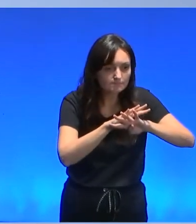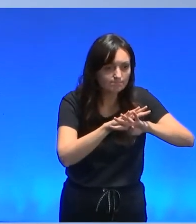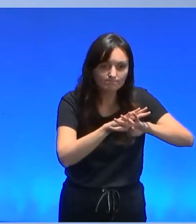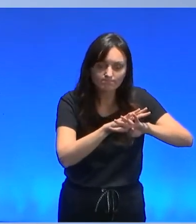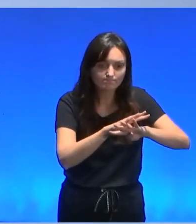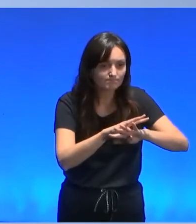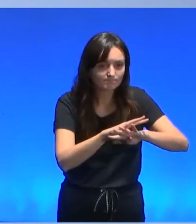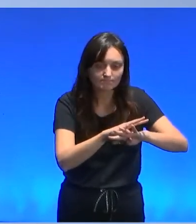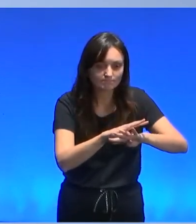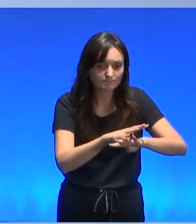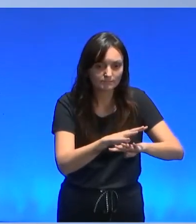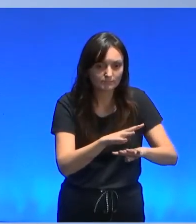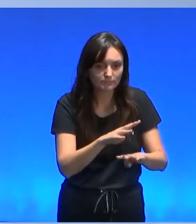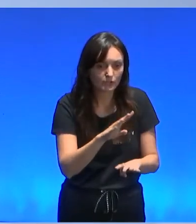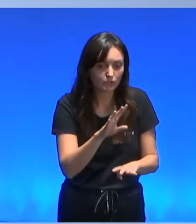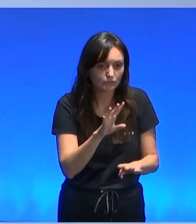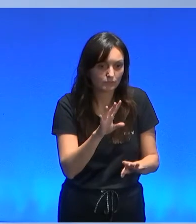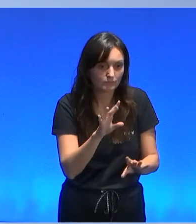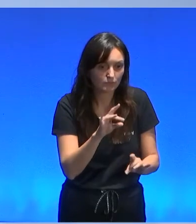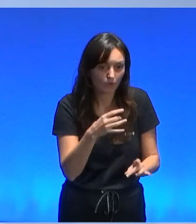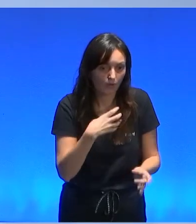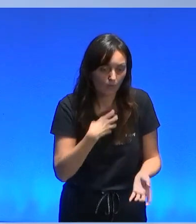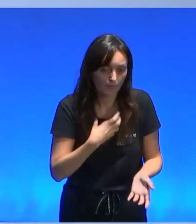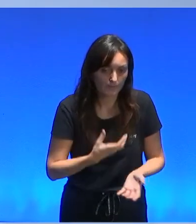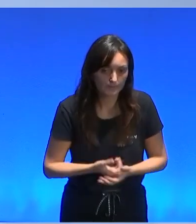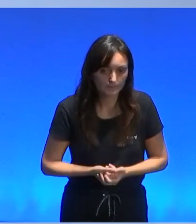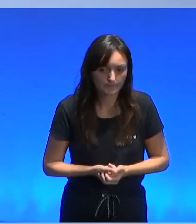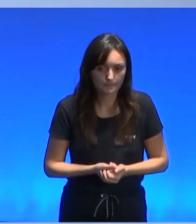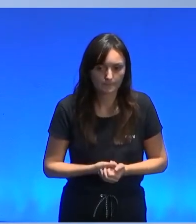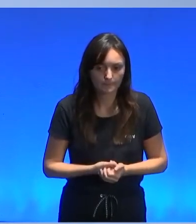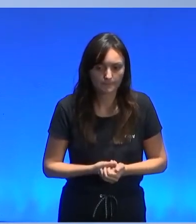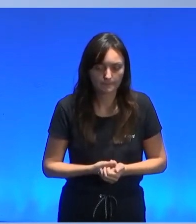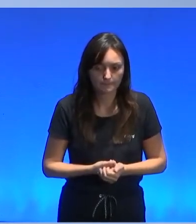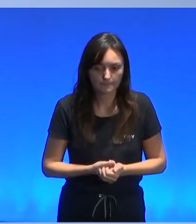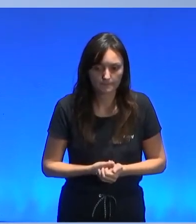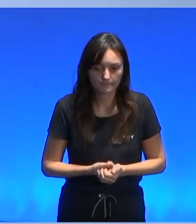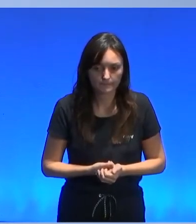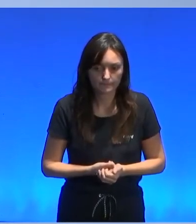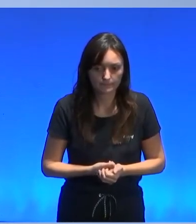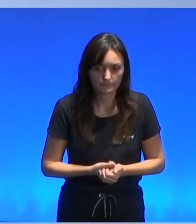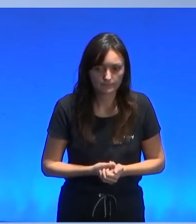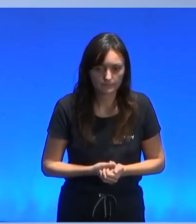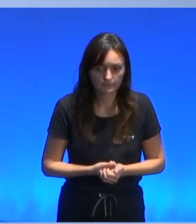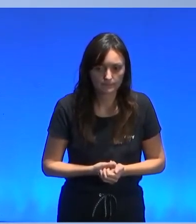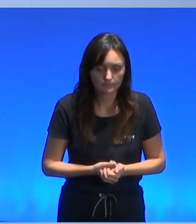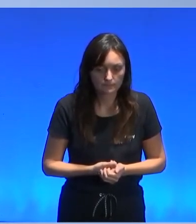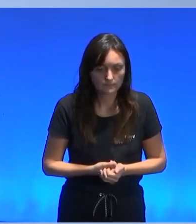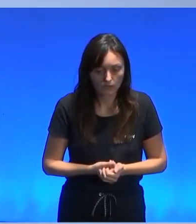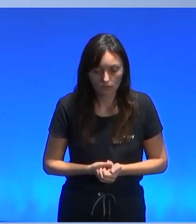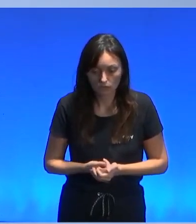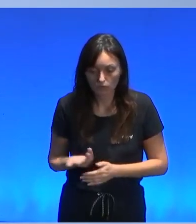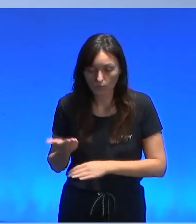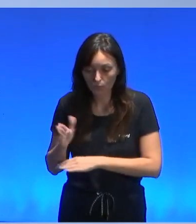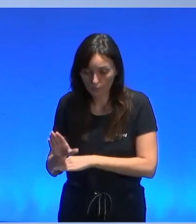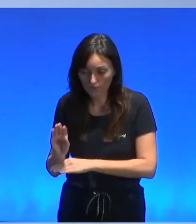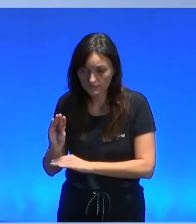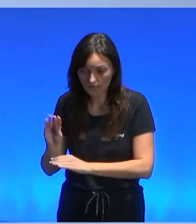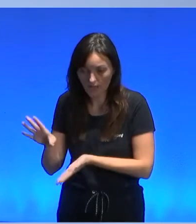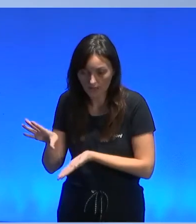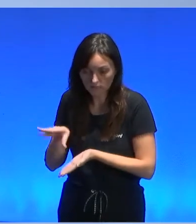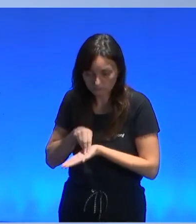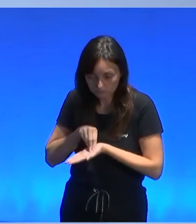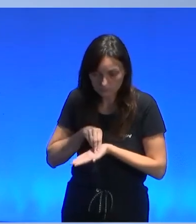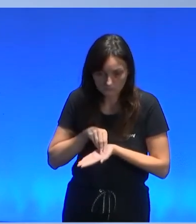no podían, había el vidrio. Y yo asumí la propuesta de los niños pidiendo que